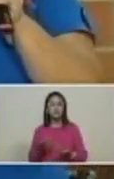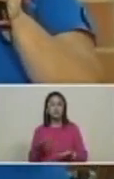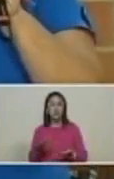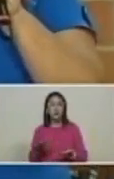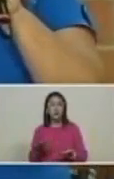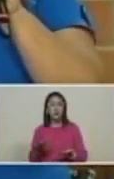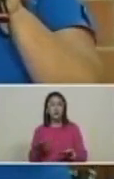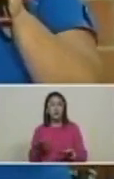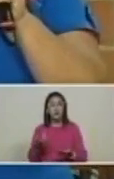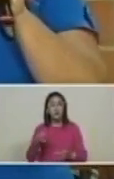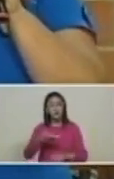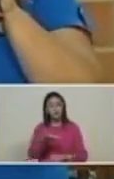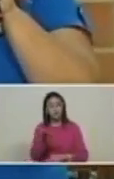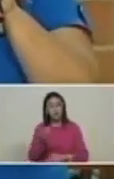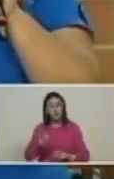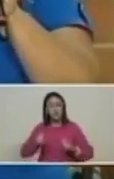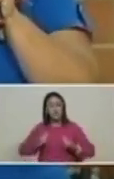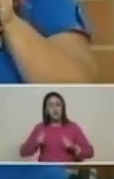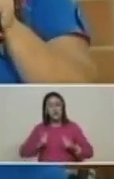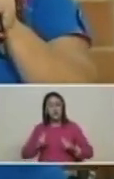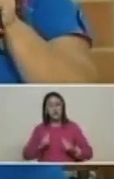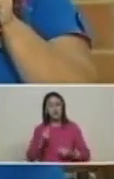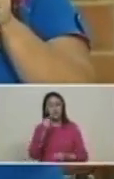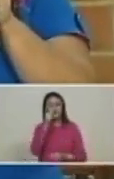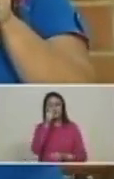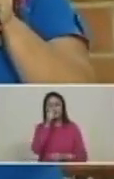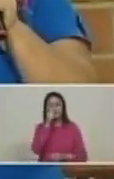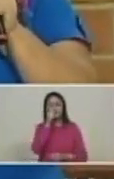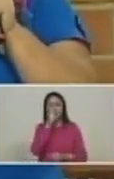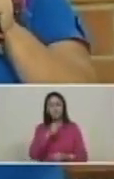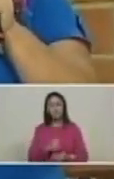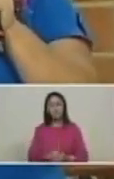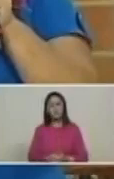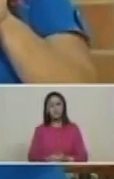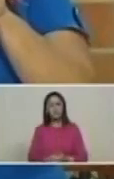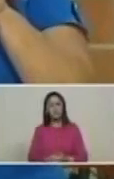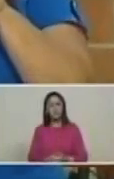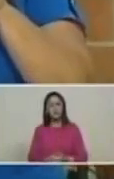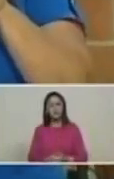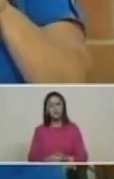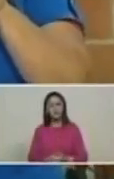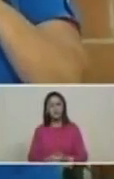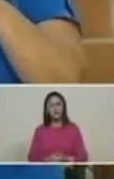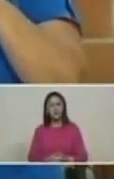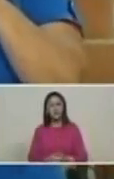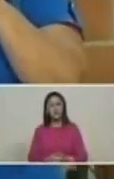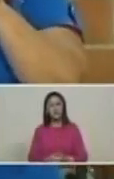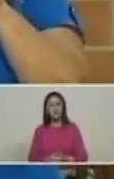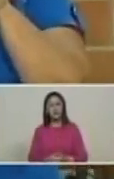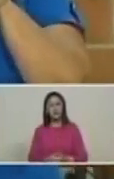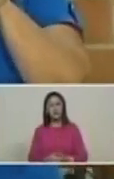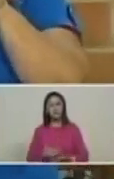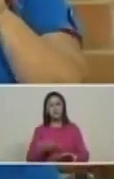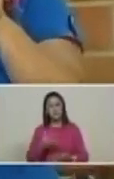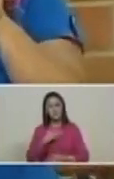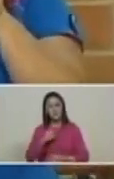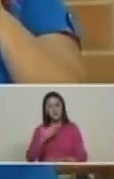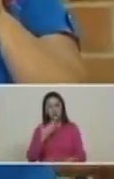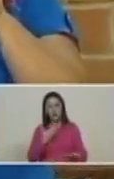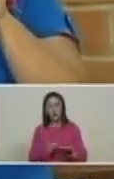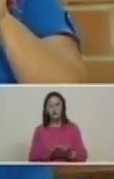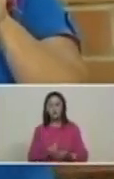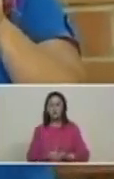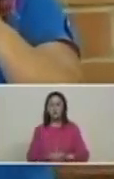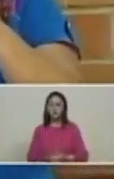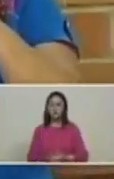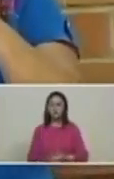que usted va dándole más vida, más poder al pueblo, es darle vida. No me va a quitar el dolor, presidente, sería